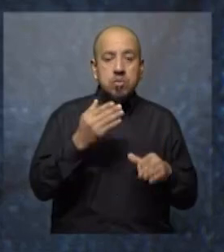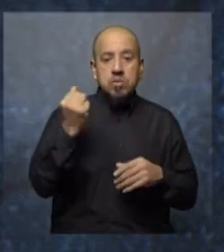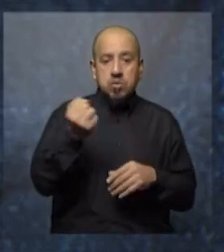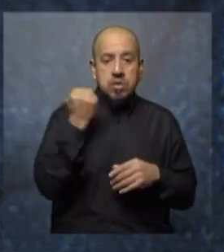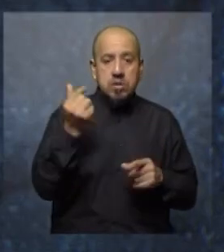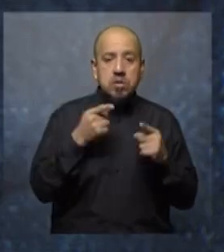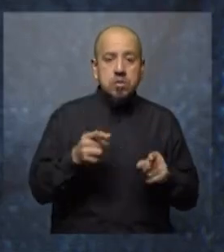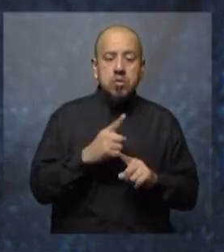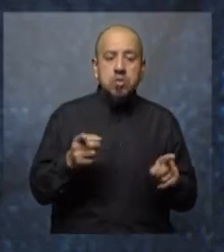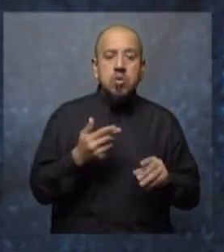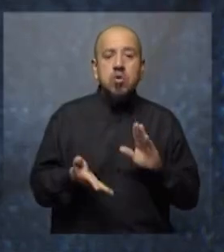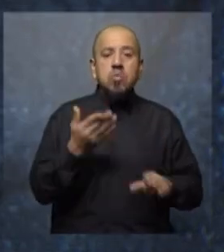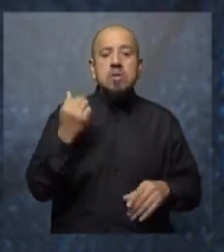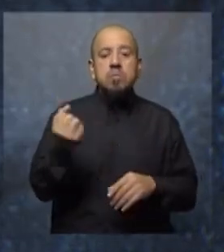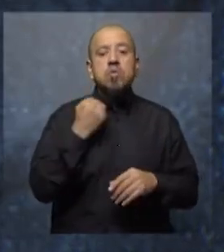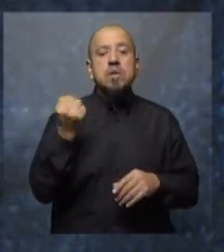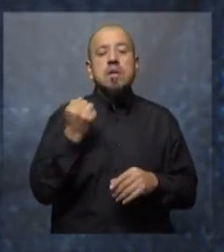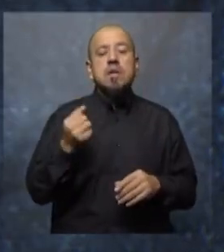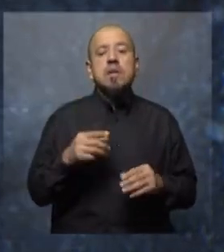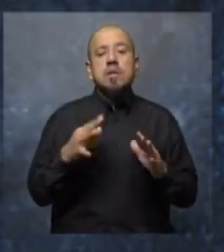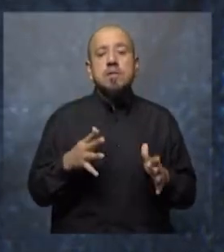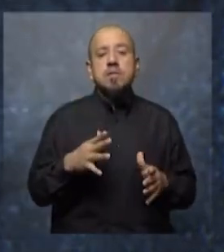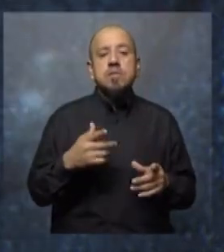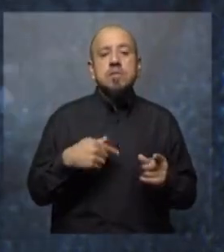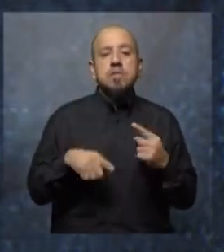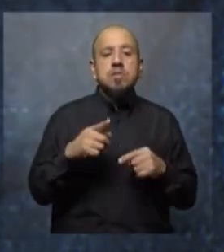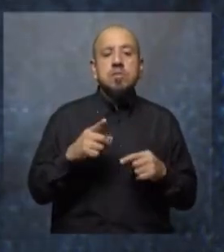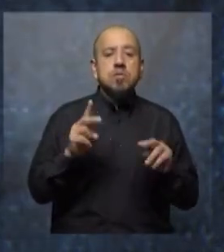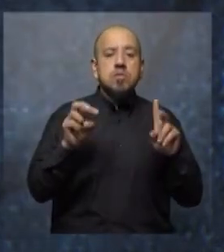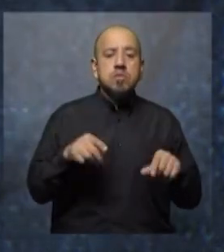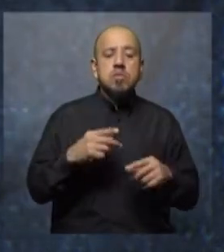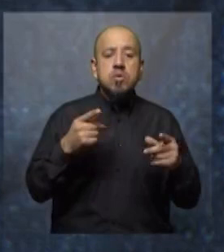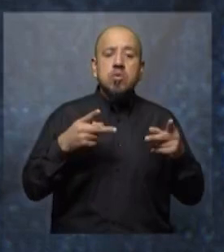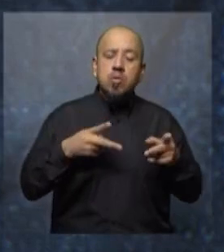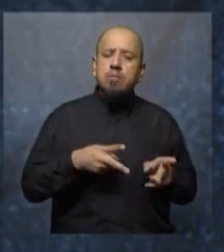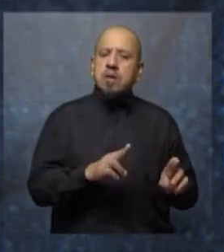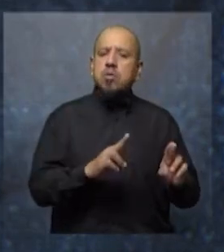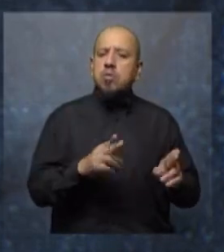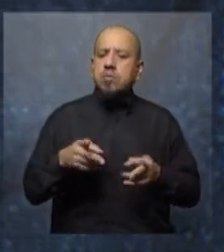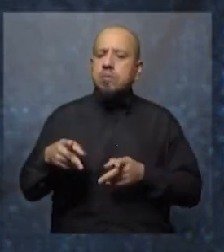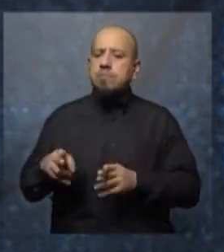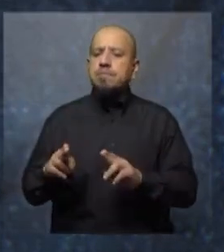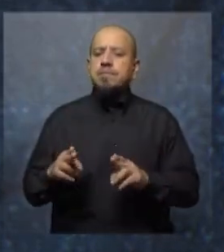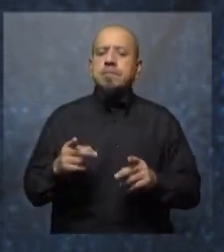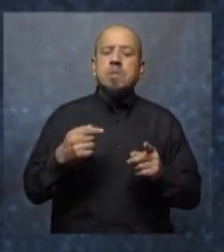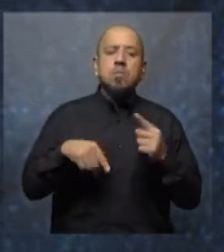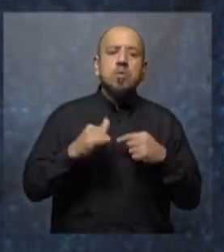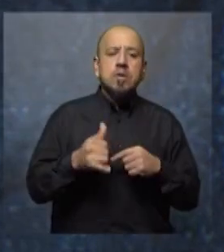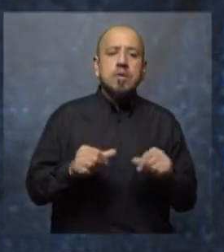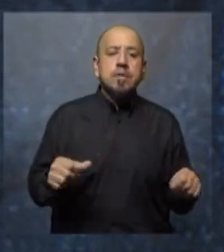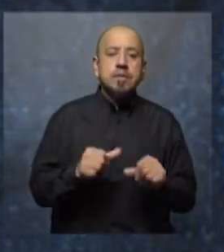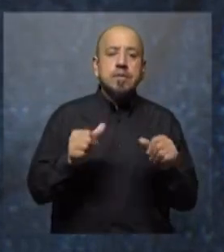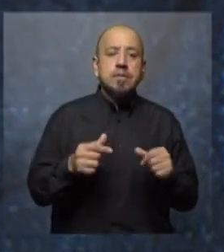Lo más importante ciertamente tiene que ver también con los aspectos metodológicos vos tenés que generar